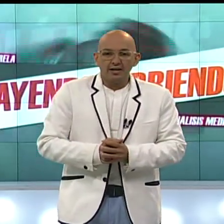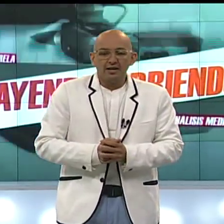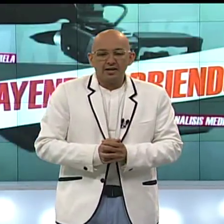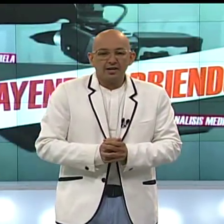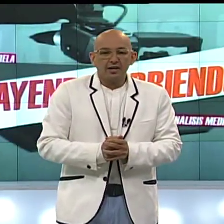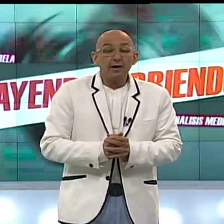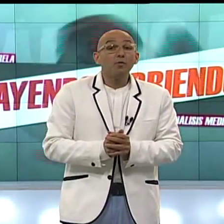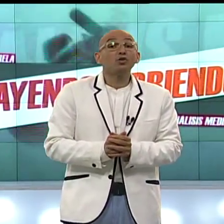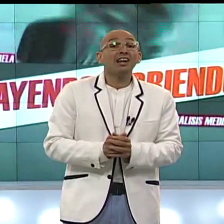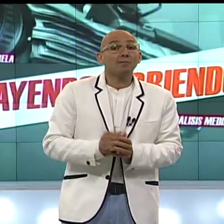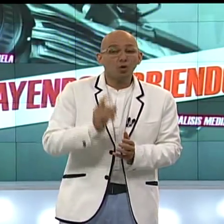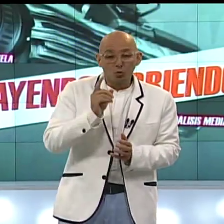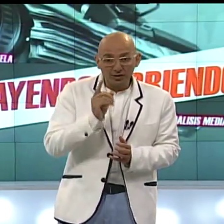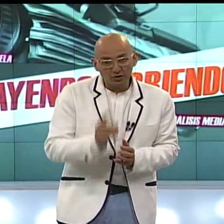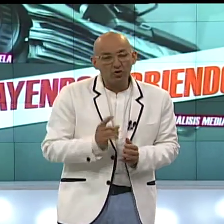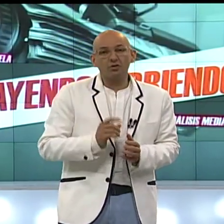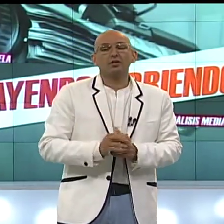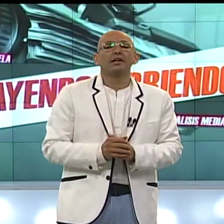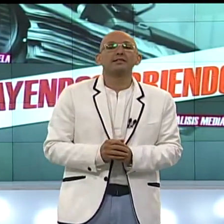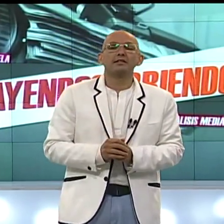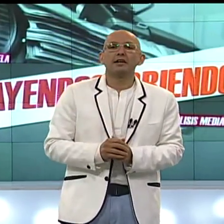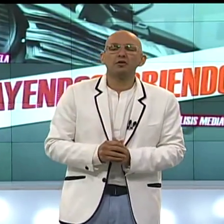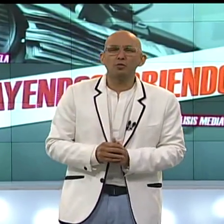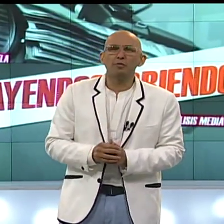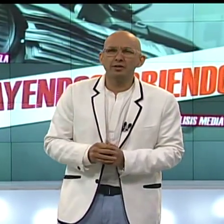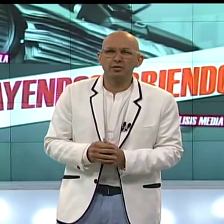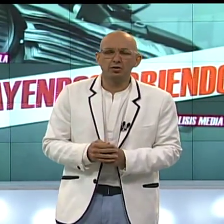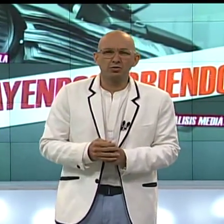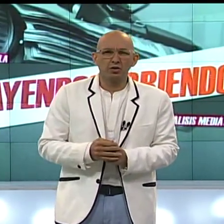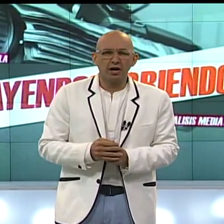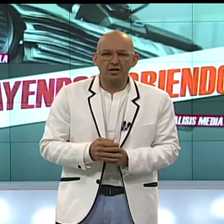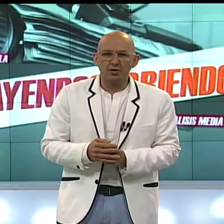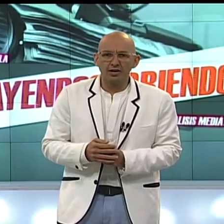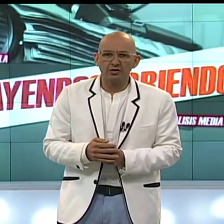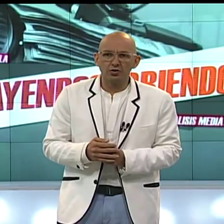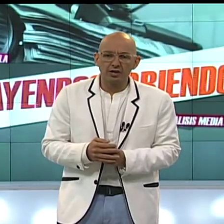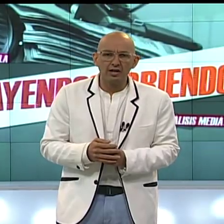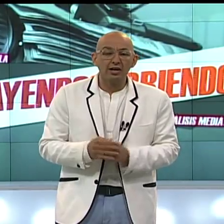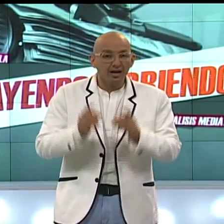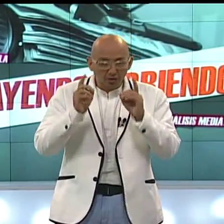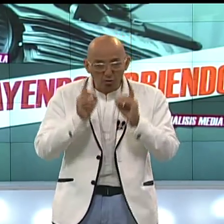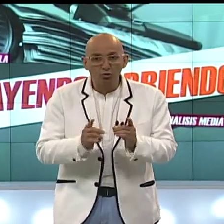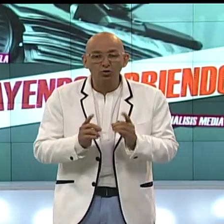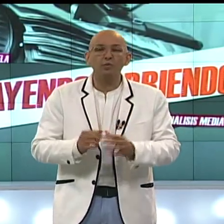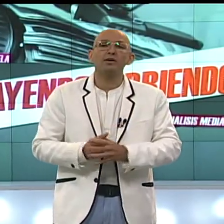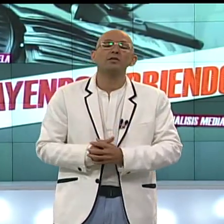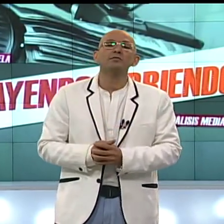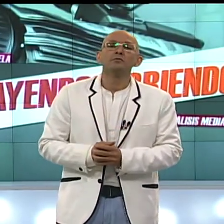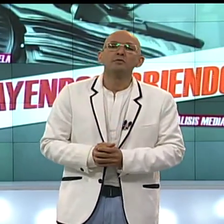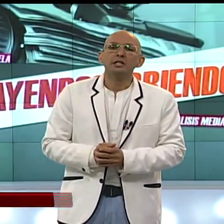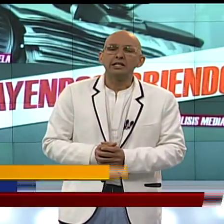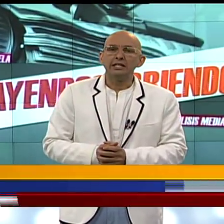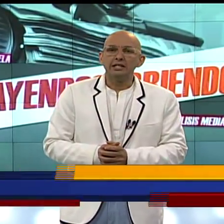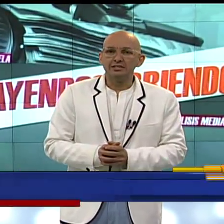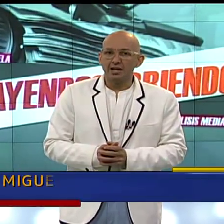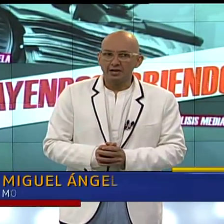Presidente, es mucha la preocupación que existe en estos momentos a nivel nacional e incluso